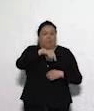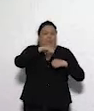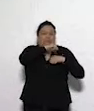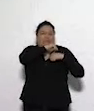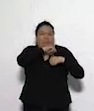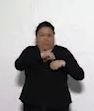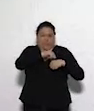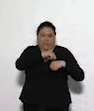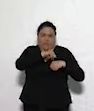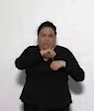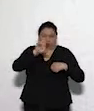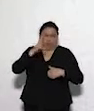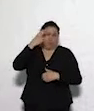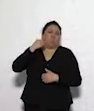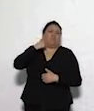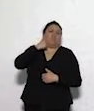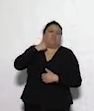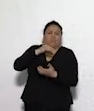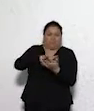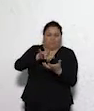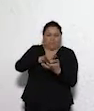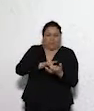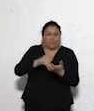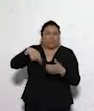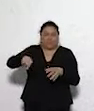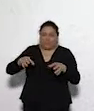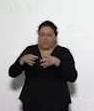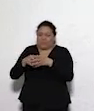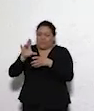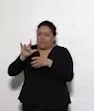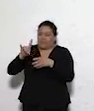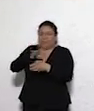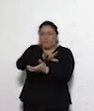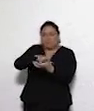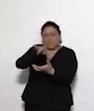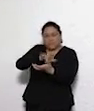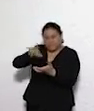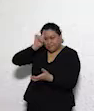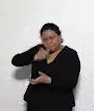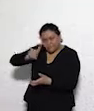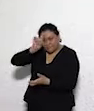UNAM y consejera de la Comisión Nacional de los Derechos Humanos.